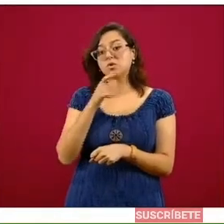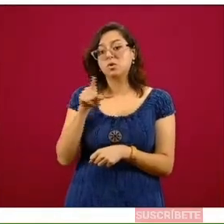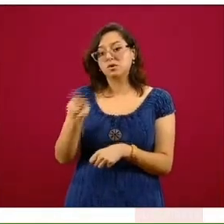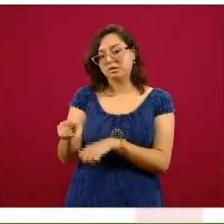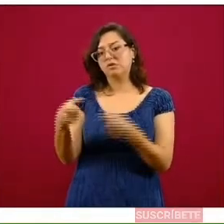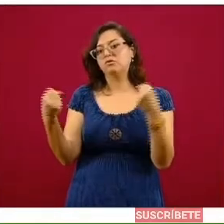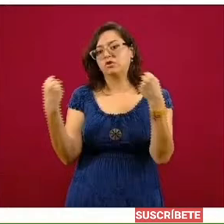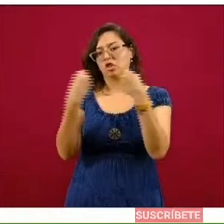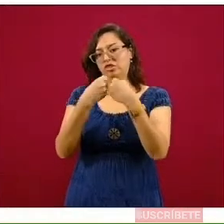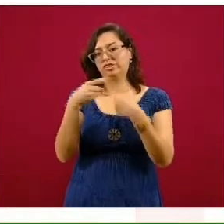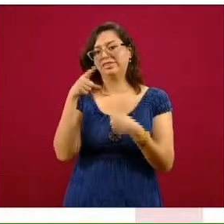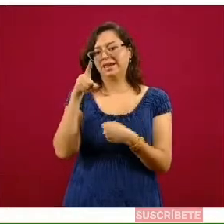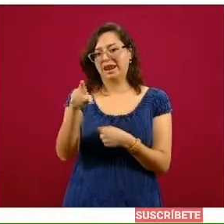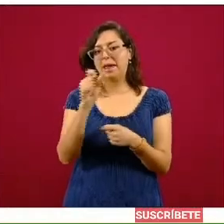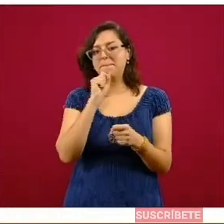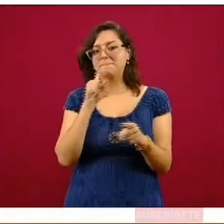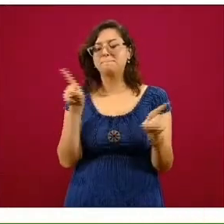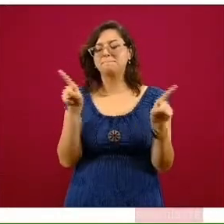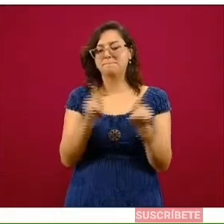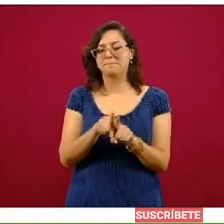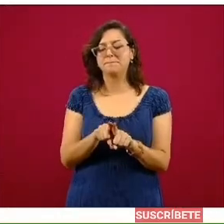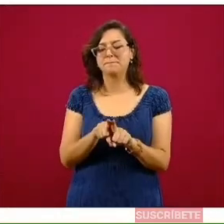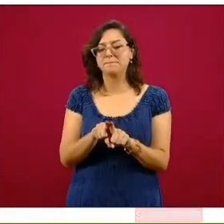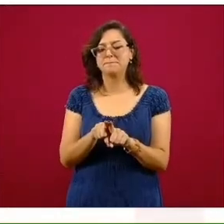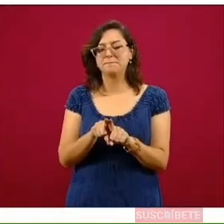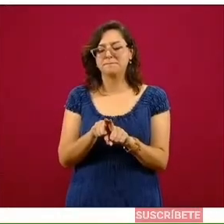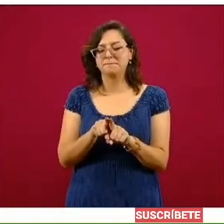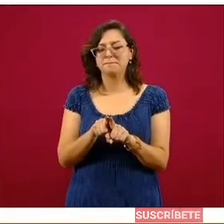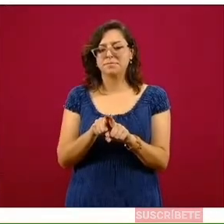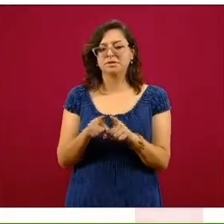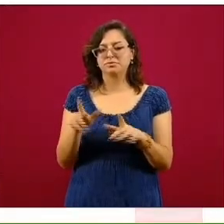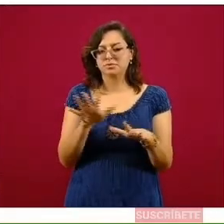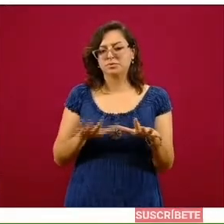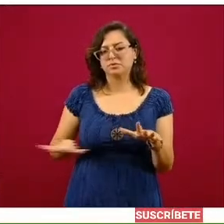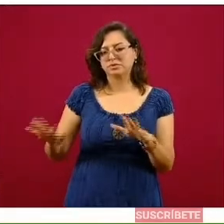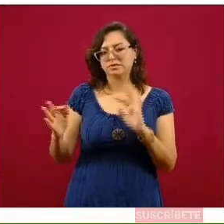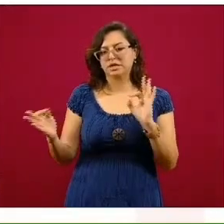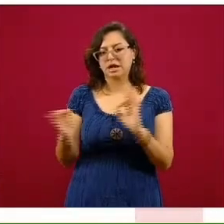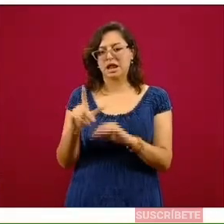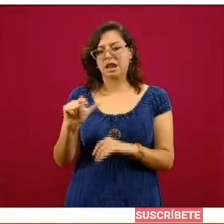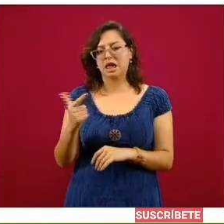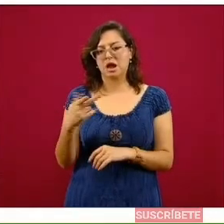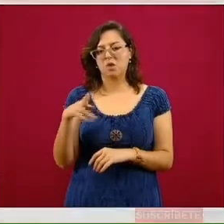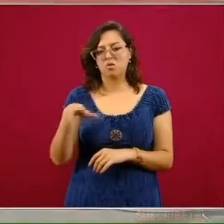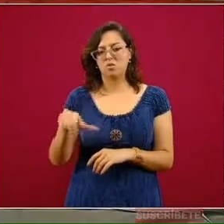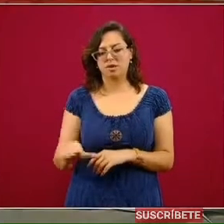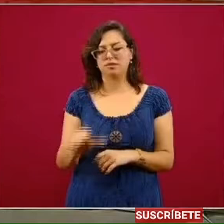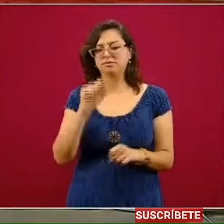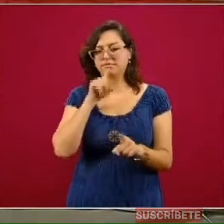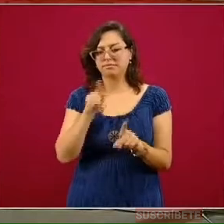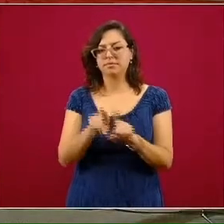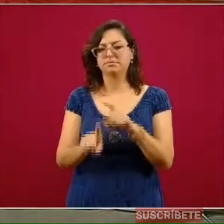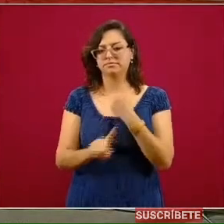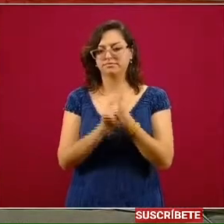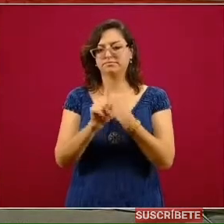zona fronteriza y también en la región de La Laguna. La siguiente.